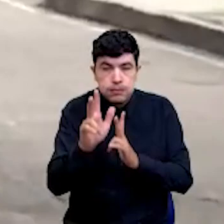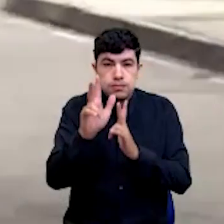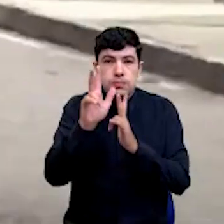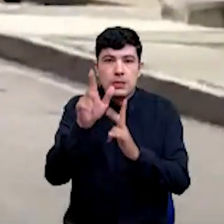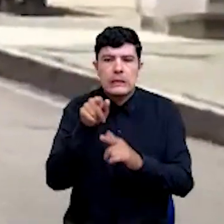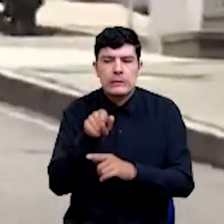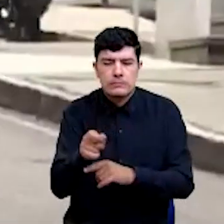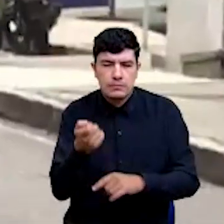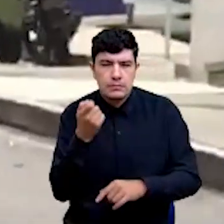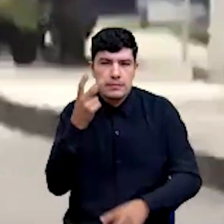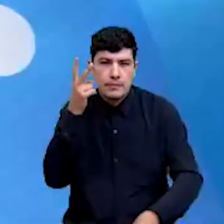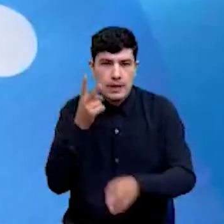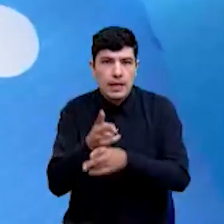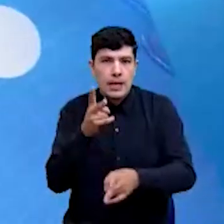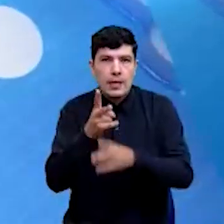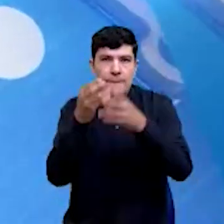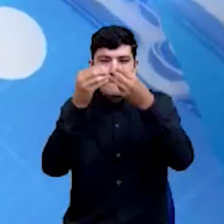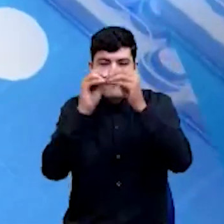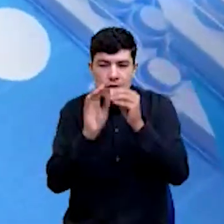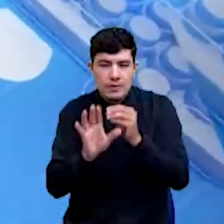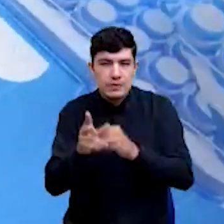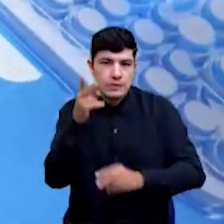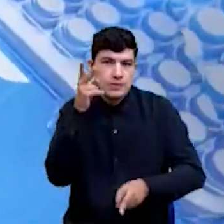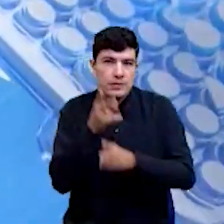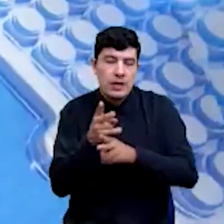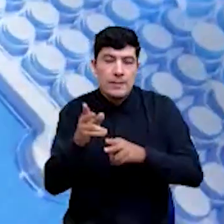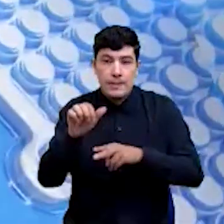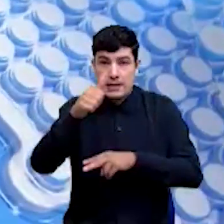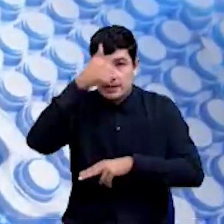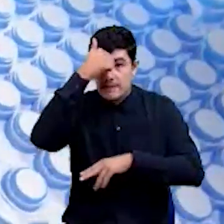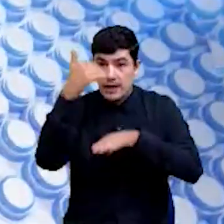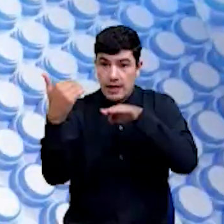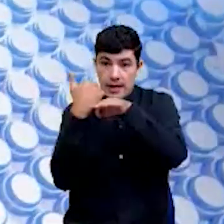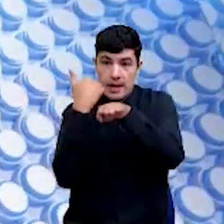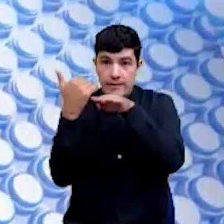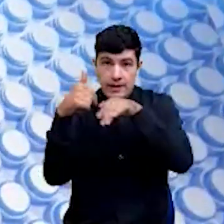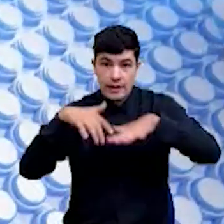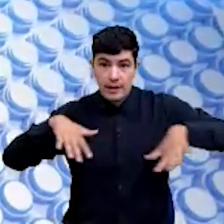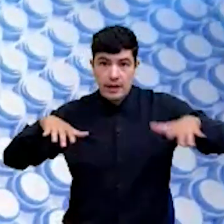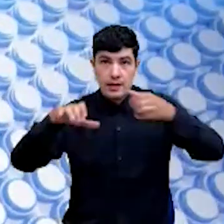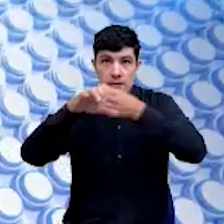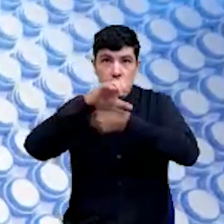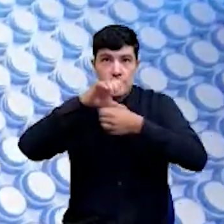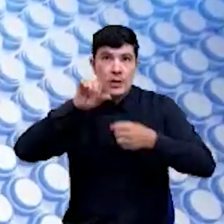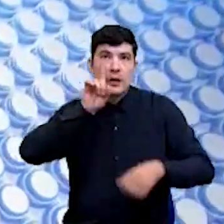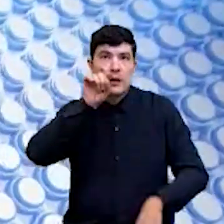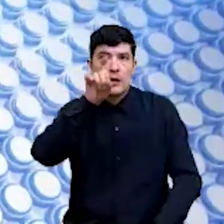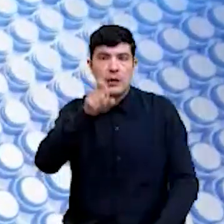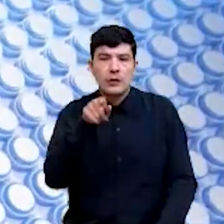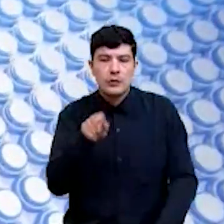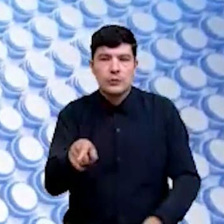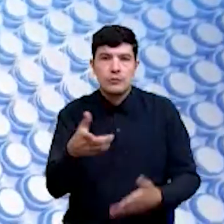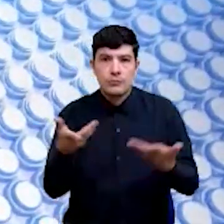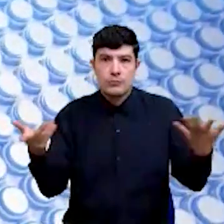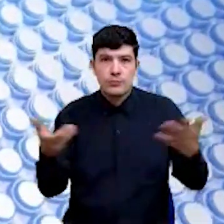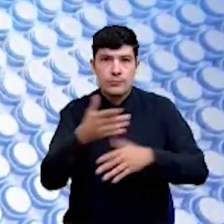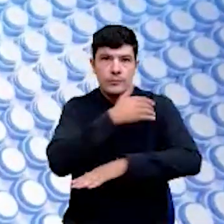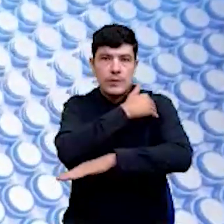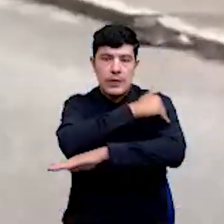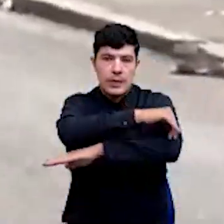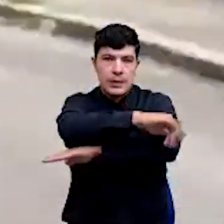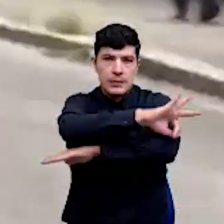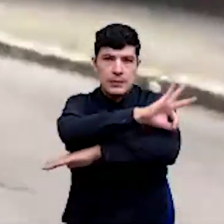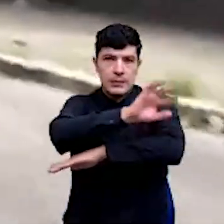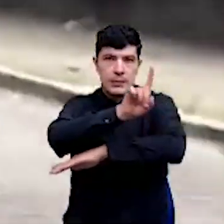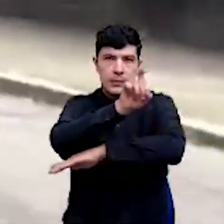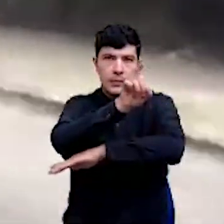maniobras peligrosas o piruetas en una de las principales vías de Bucaramanga, en este caso en la calle 36.